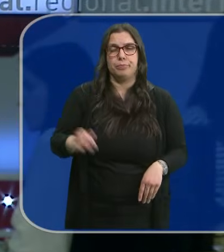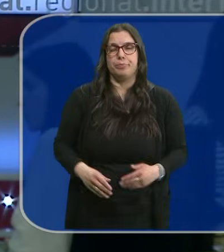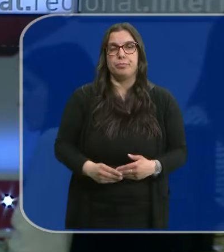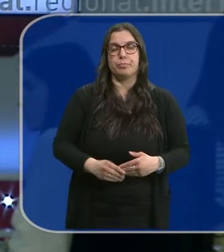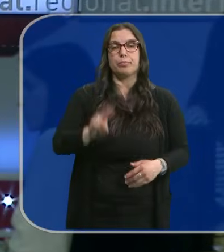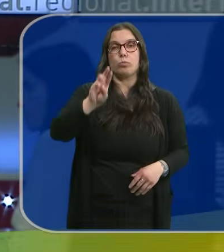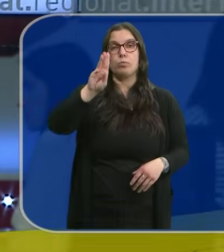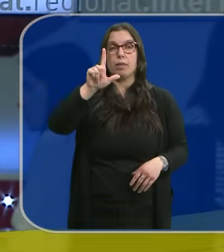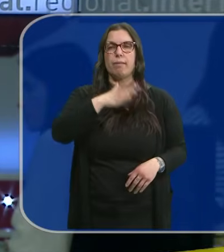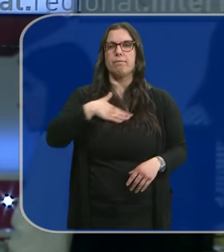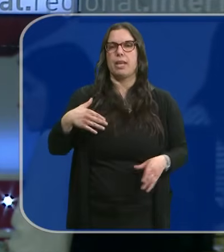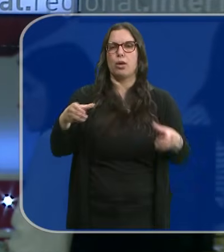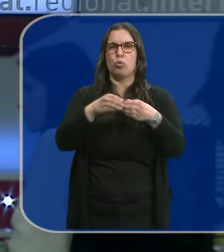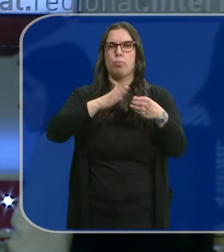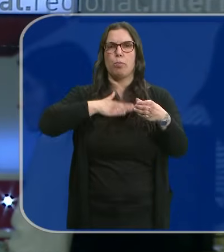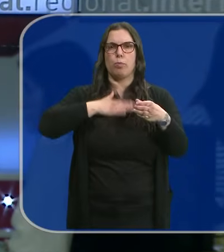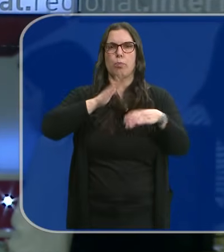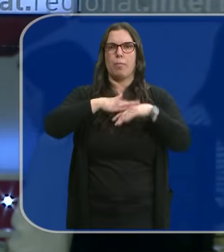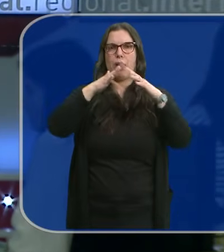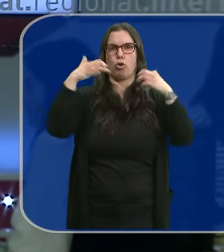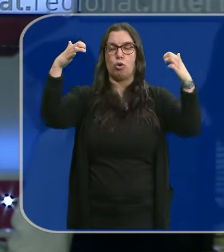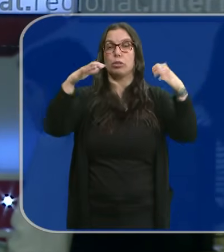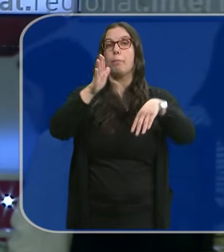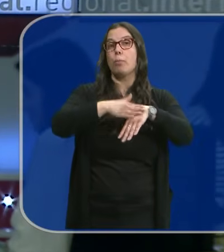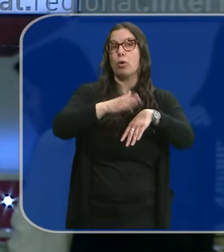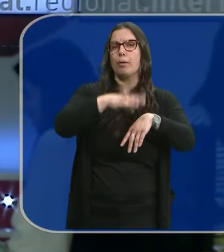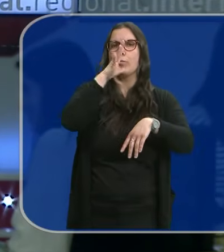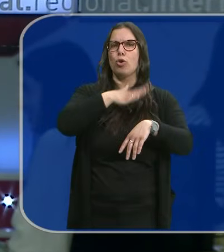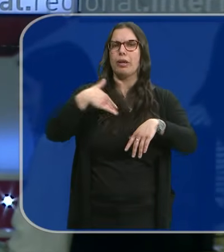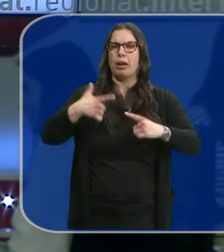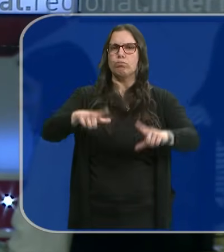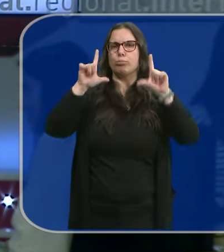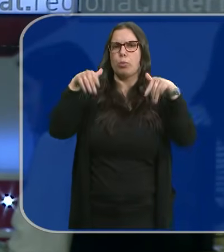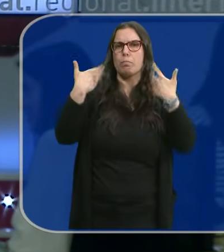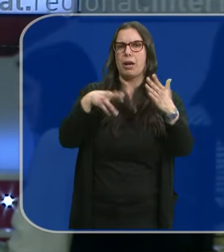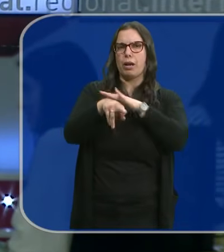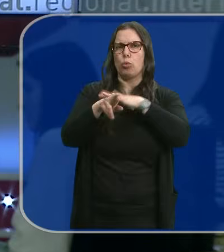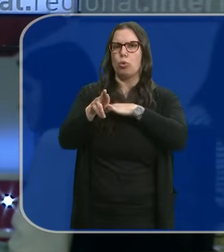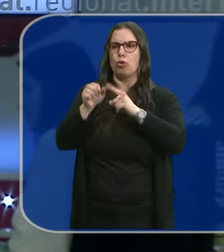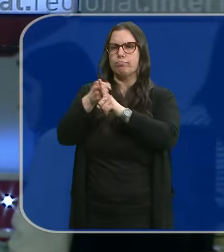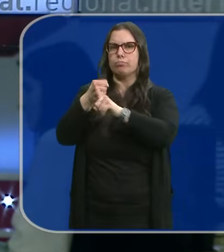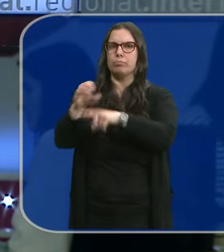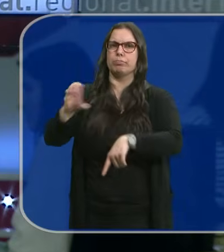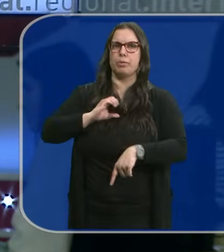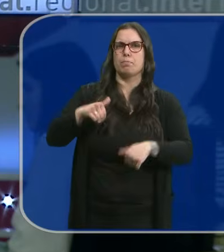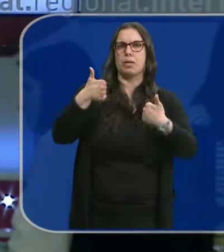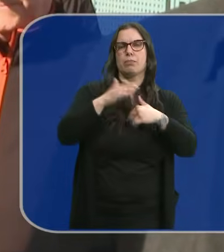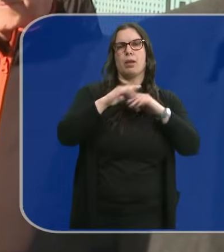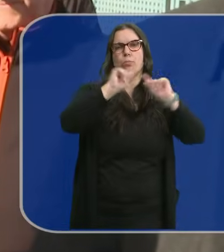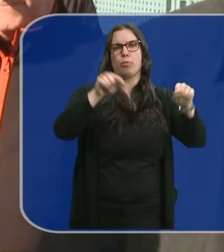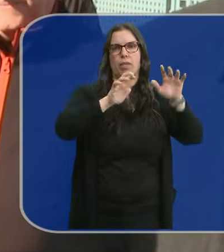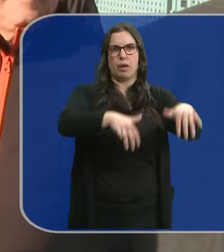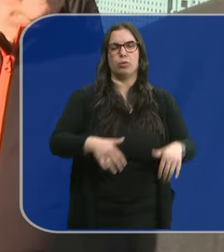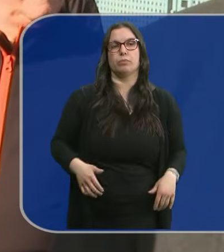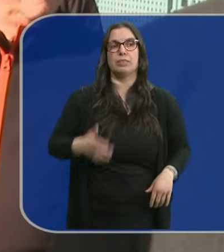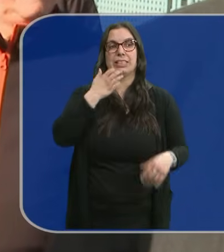Y la UPL quiere conseguir grupo propio en las Cortes. ¿Por qué? Quiere dar más voz y conseguir más recursos para la provincia de León.